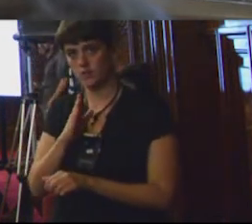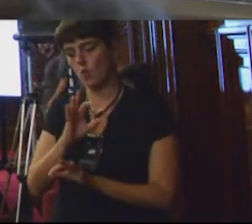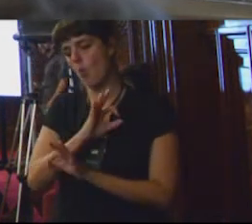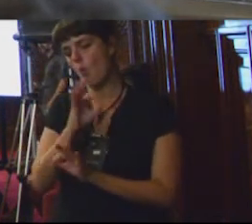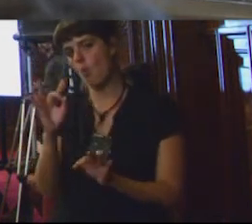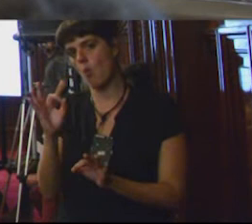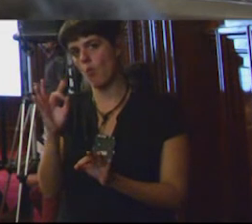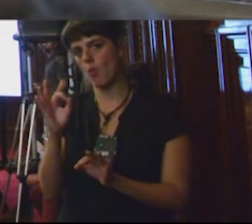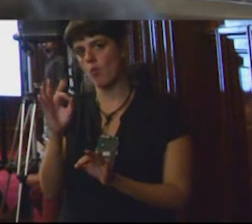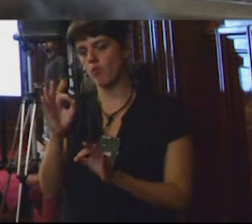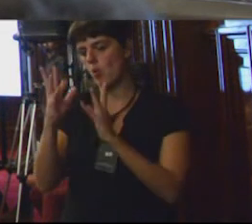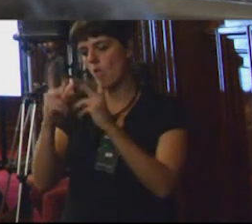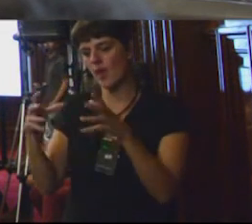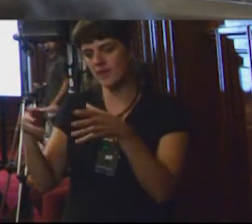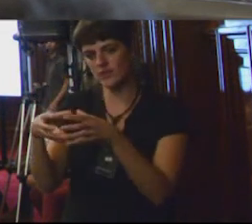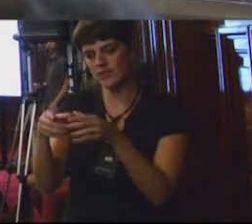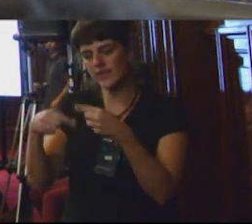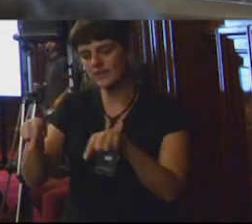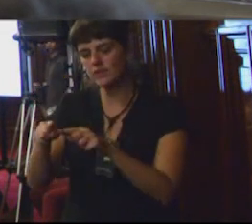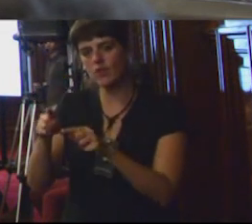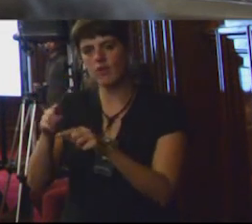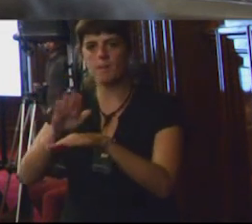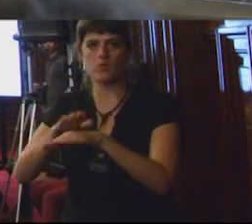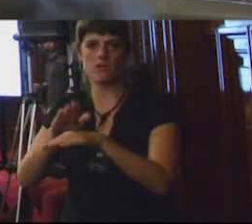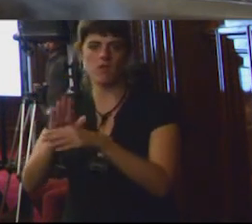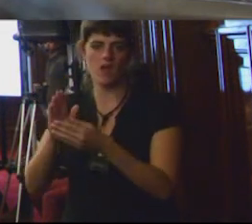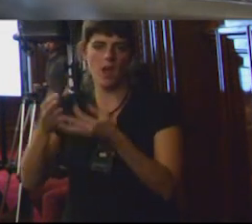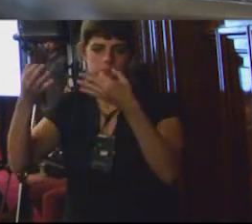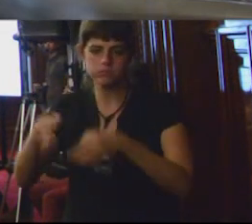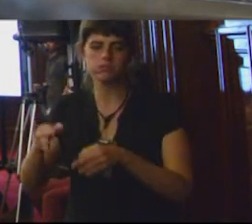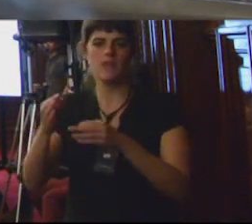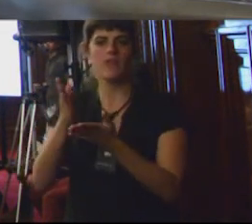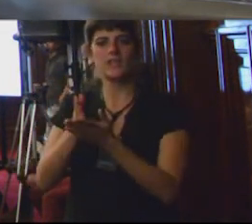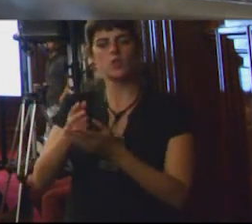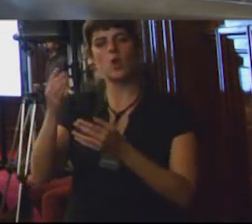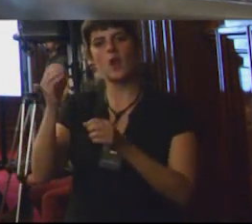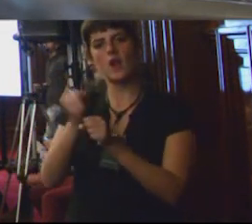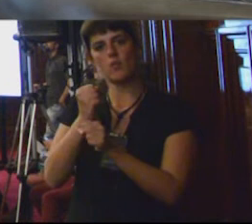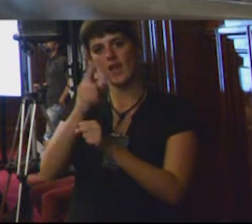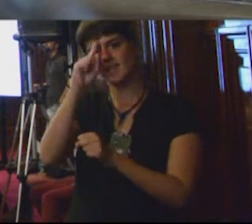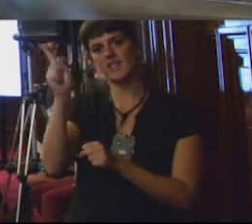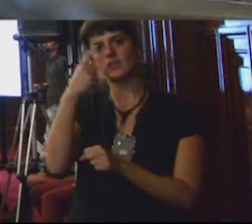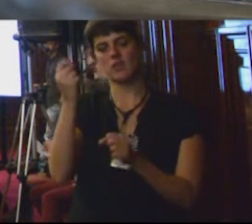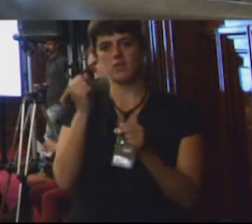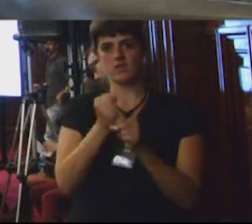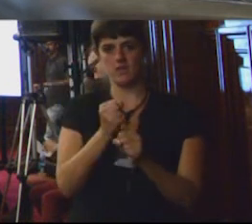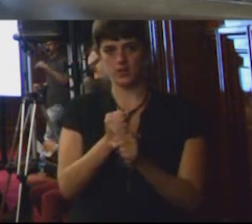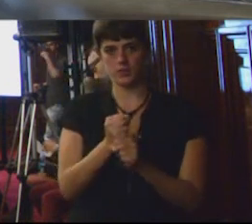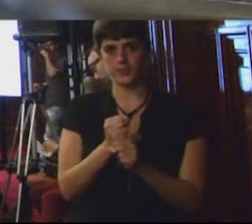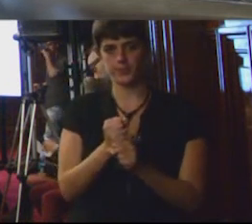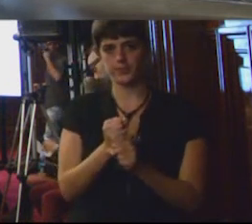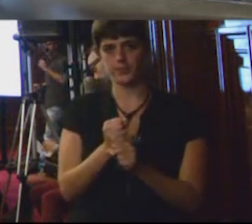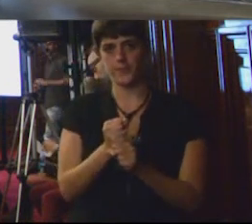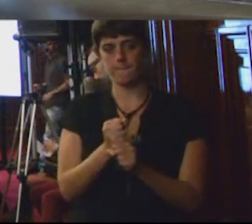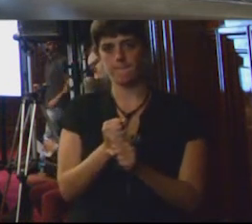que aplican el derecho laboral internacional, de la Organización Internacional del Trabajo, en el sentido